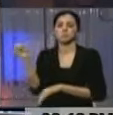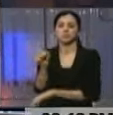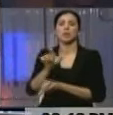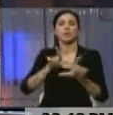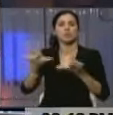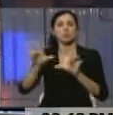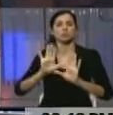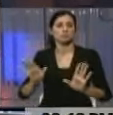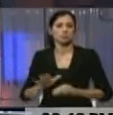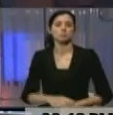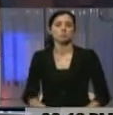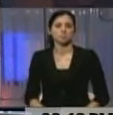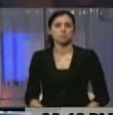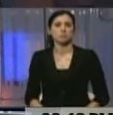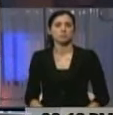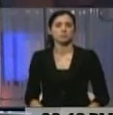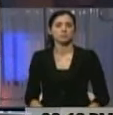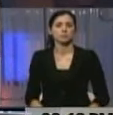designados.